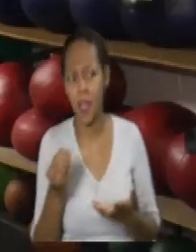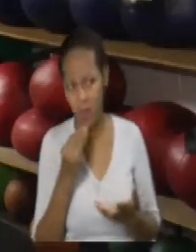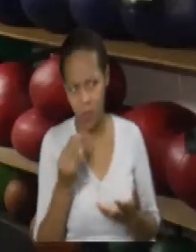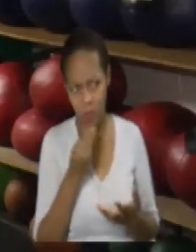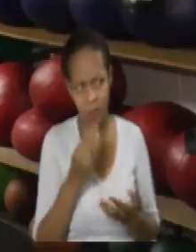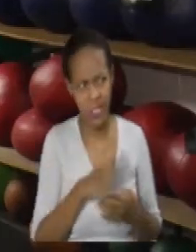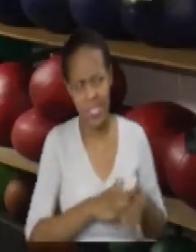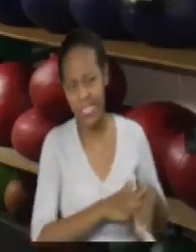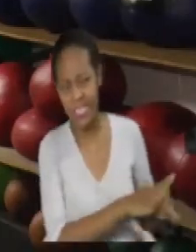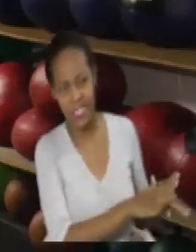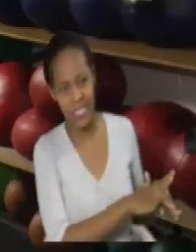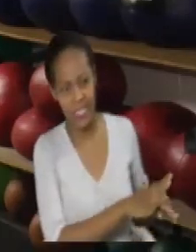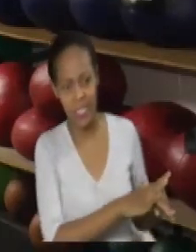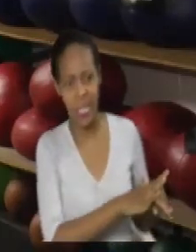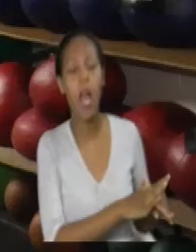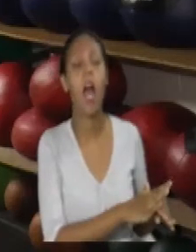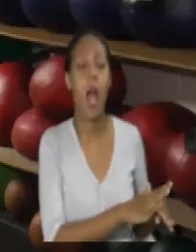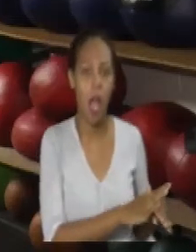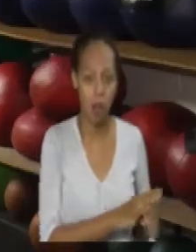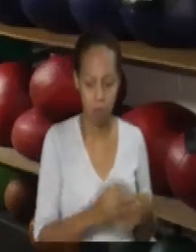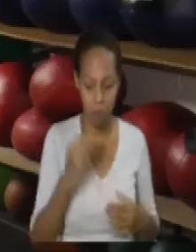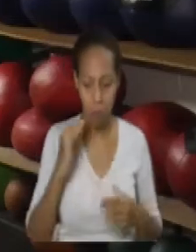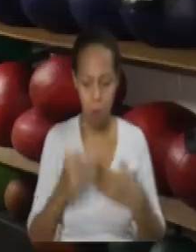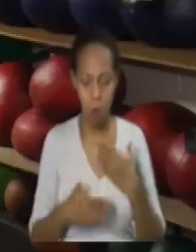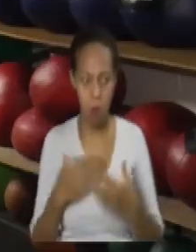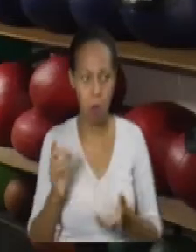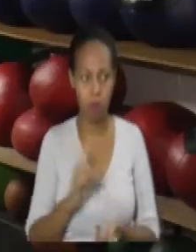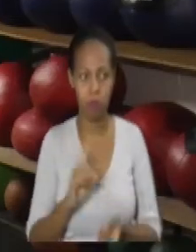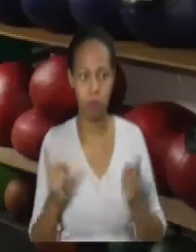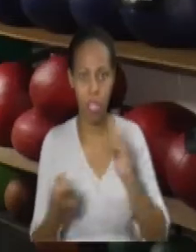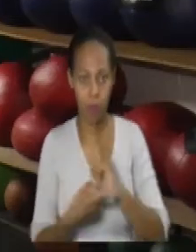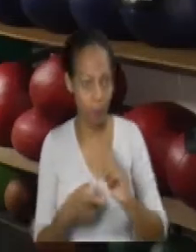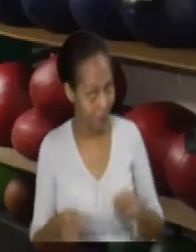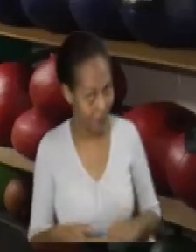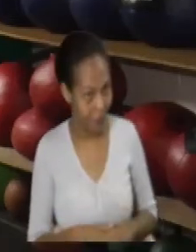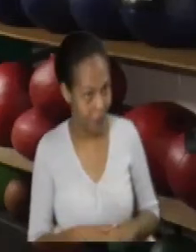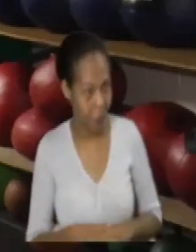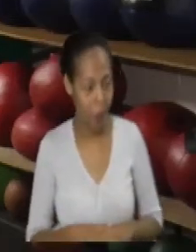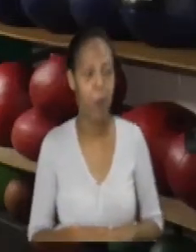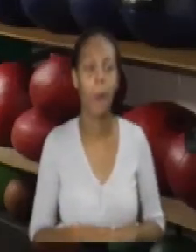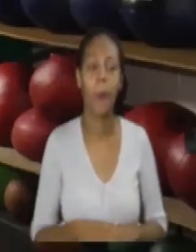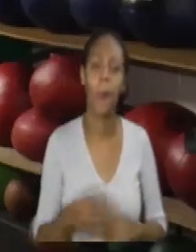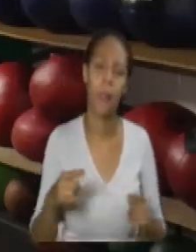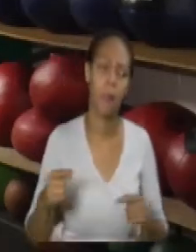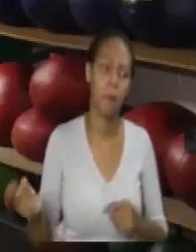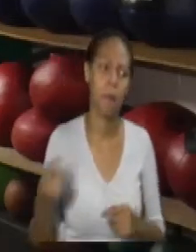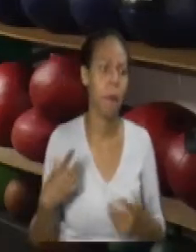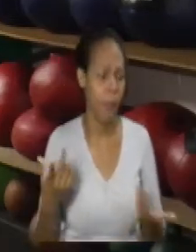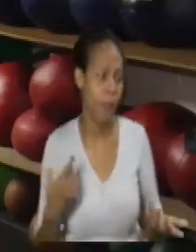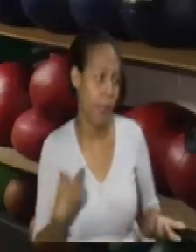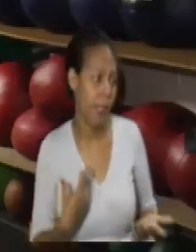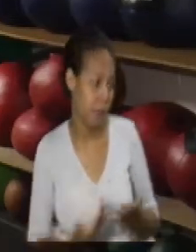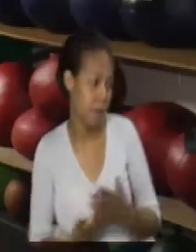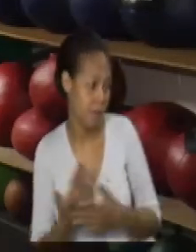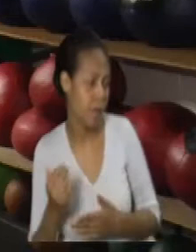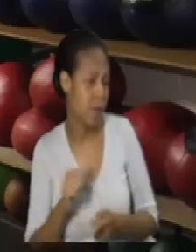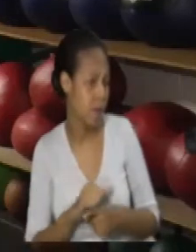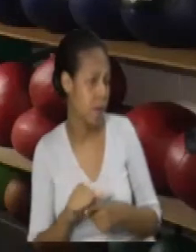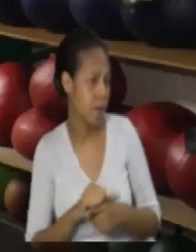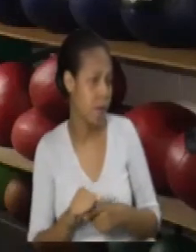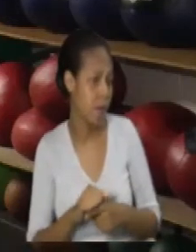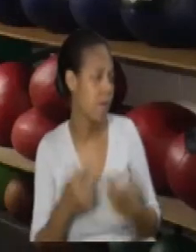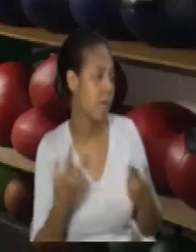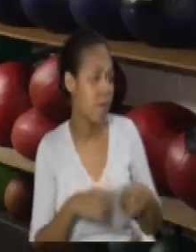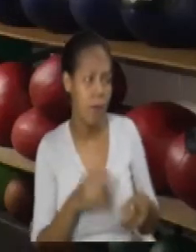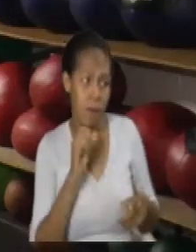empezar a generar esos cambios físicos del cuerpo, entonces los que preguntan, bueno, yo voy a empezar a entrenar, ¿y qué comida